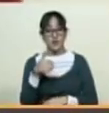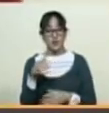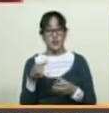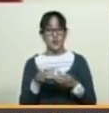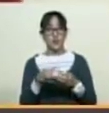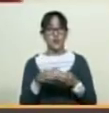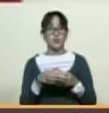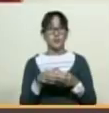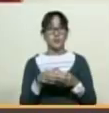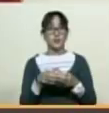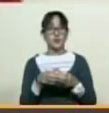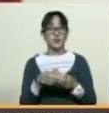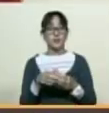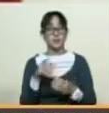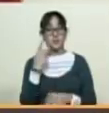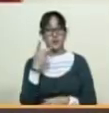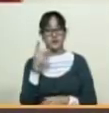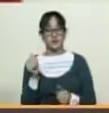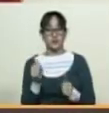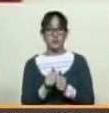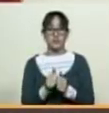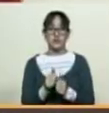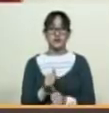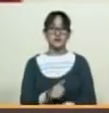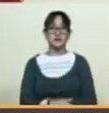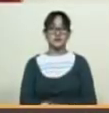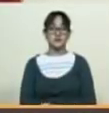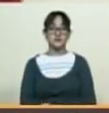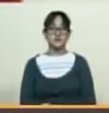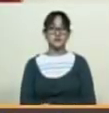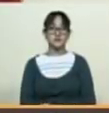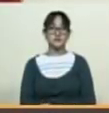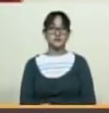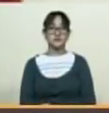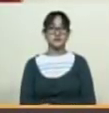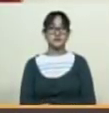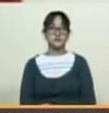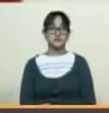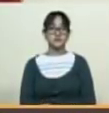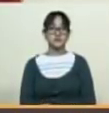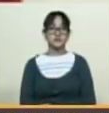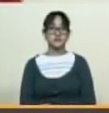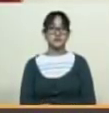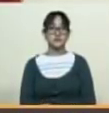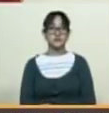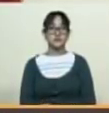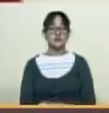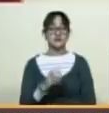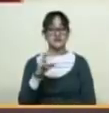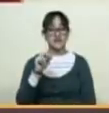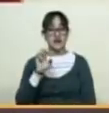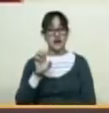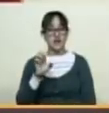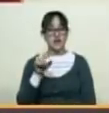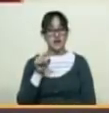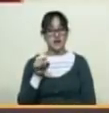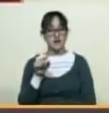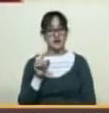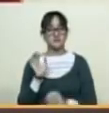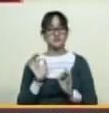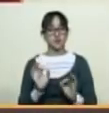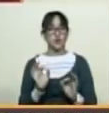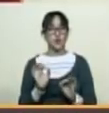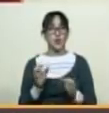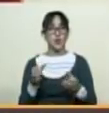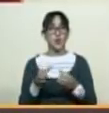candidatos y de los partidos que lo acompañan. Como ustedes lo saben, el 10 de abril pasado, el Consejo Nacional Electoral instaló